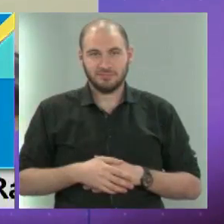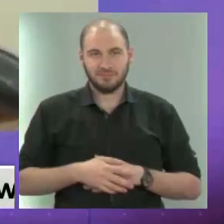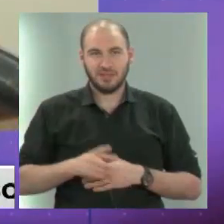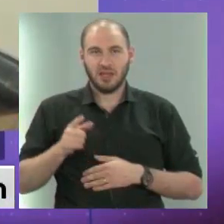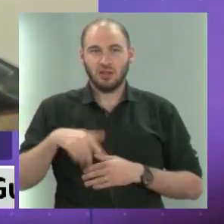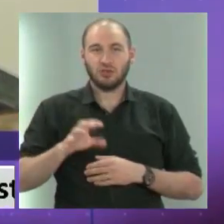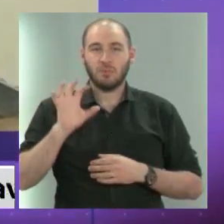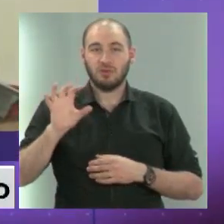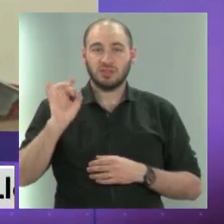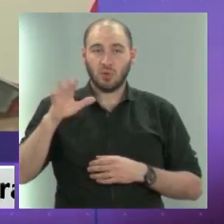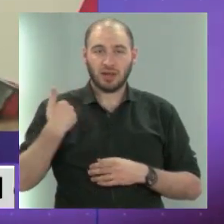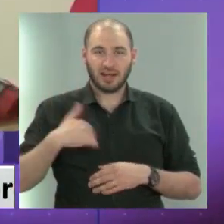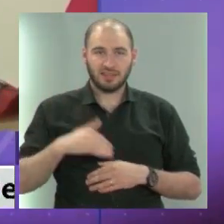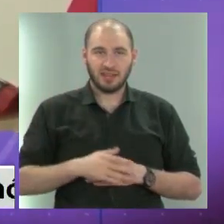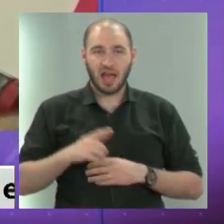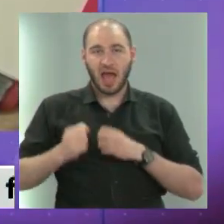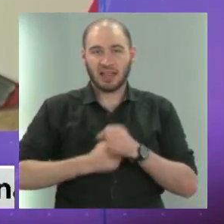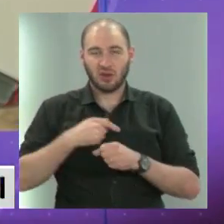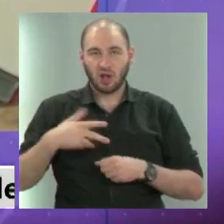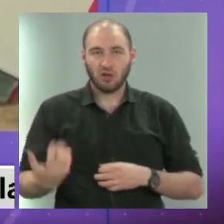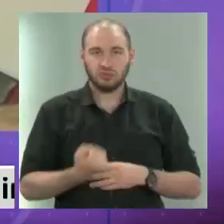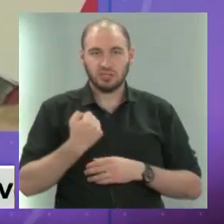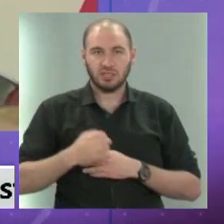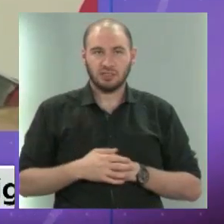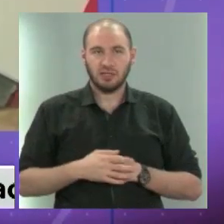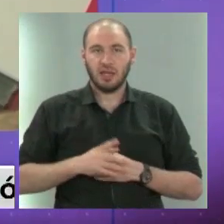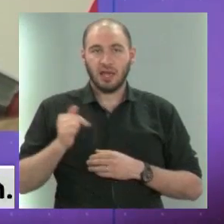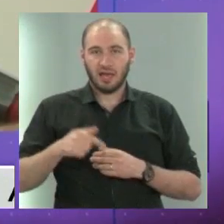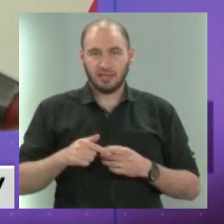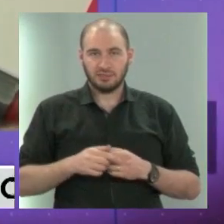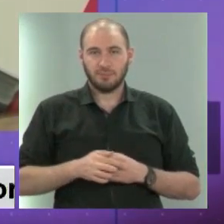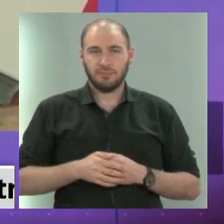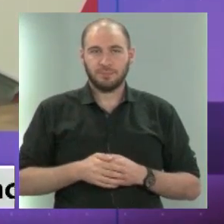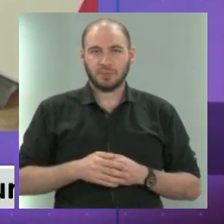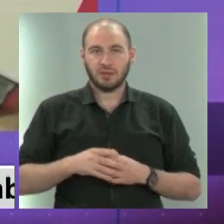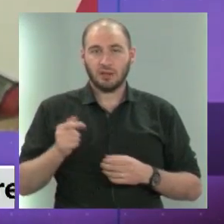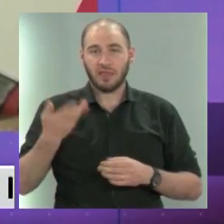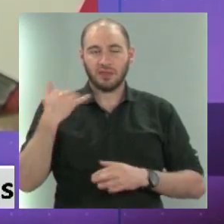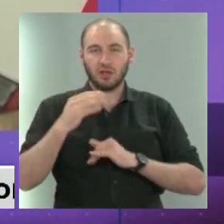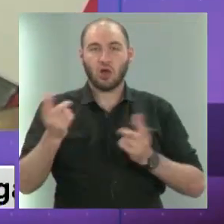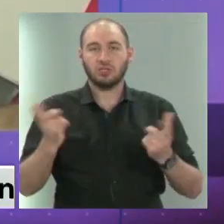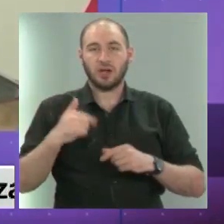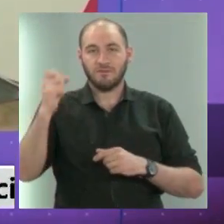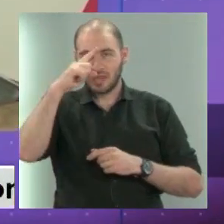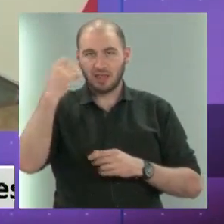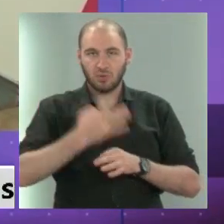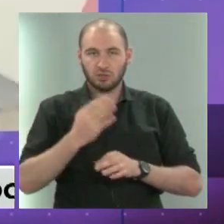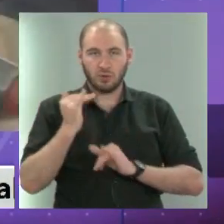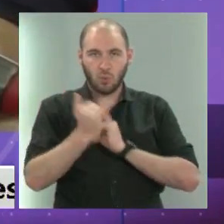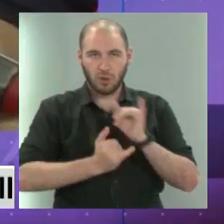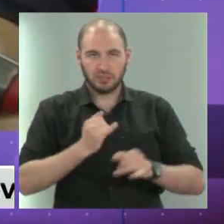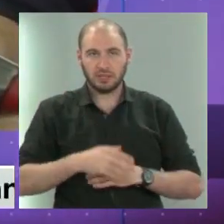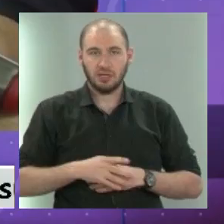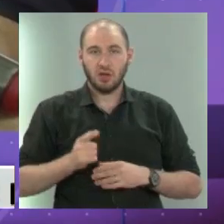Somos la única provincia argentina por ahora que ha logrado hacer esto que de alguna manera lo planteó el Consejo Federal de Educación.